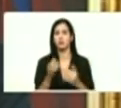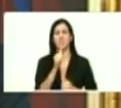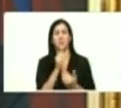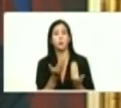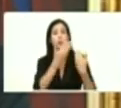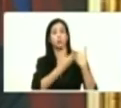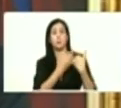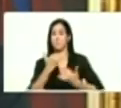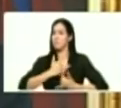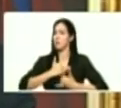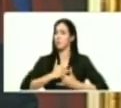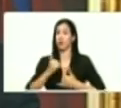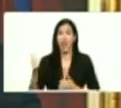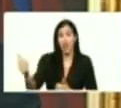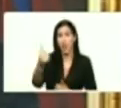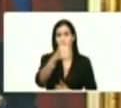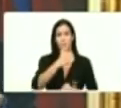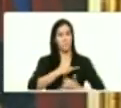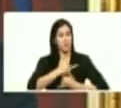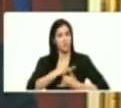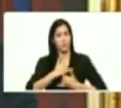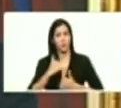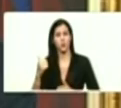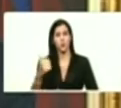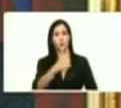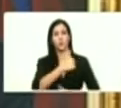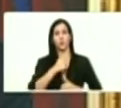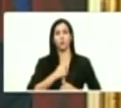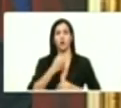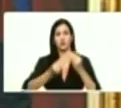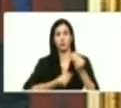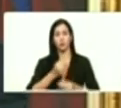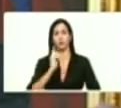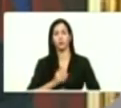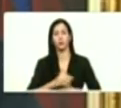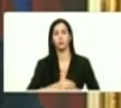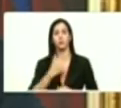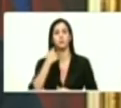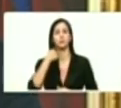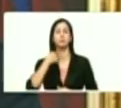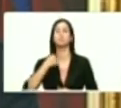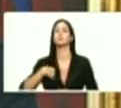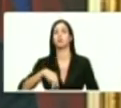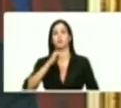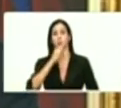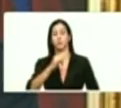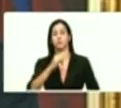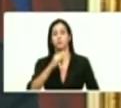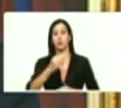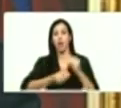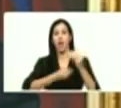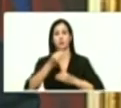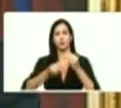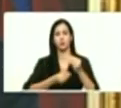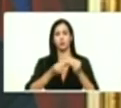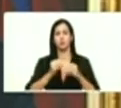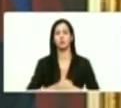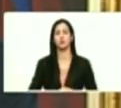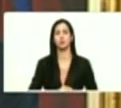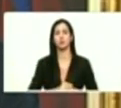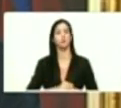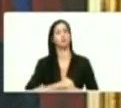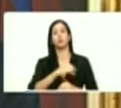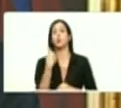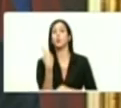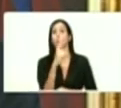responsables somos nosotros en hacerlo por eso anuncio la creación de una sola